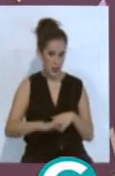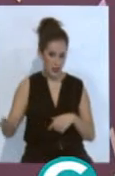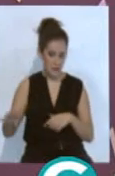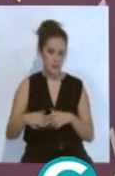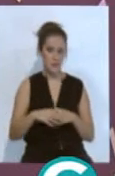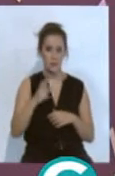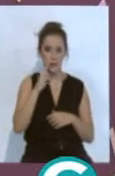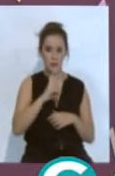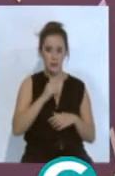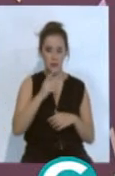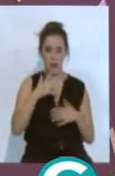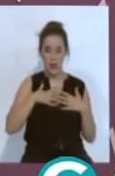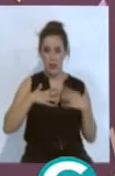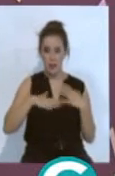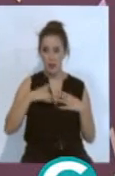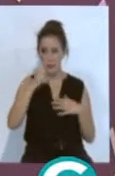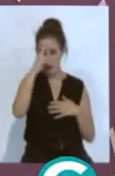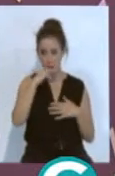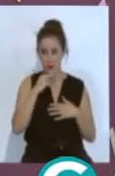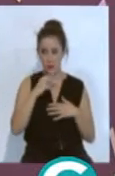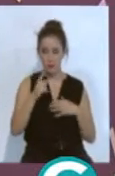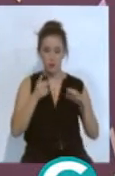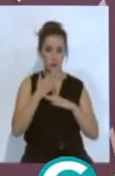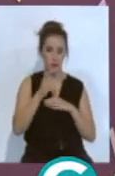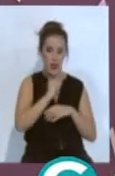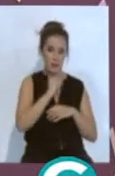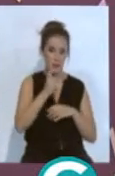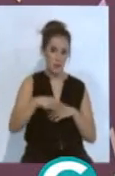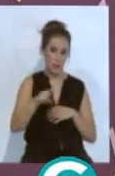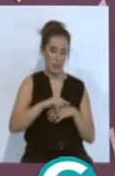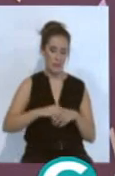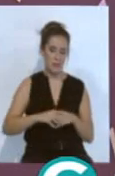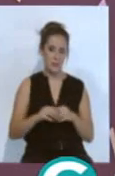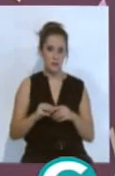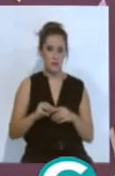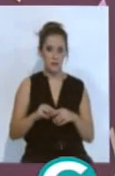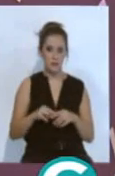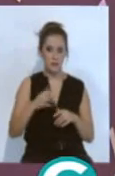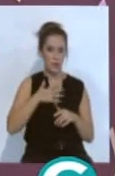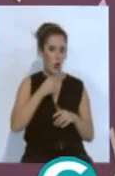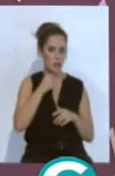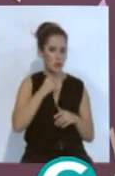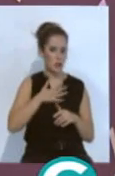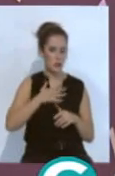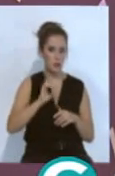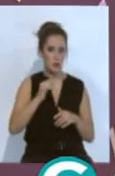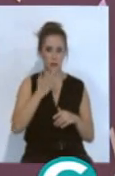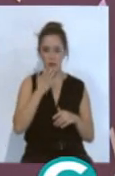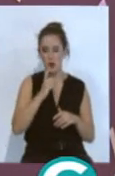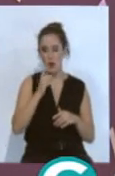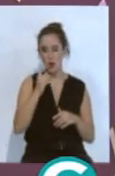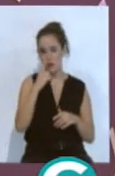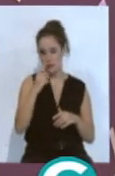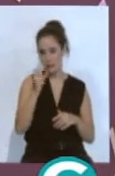Y yo no he visto más descompuesto a tu padre que cuando iba a cantar usted. Claro. No su chirigota, no. La comparsa del